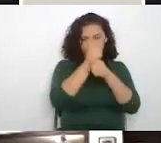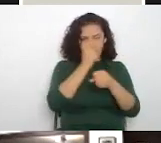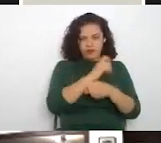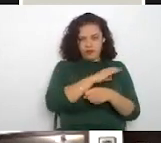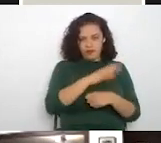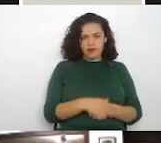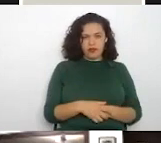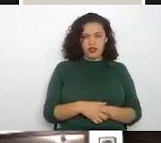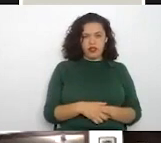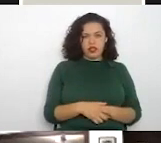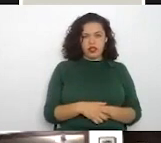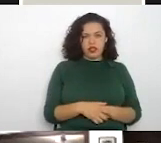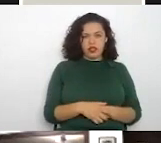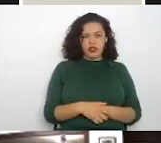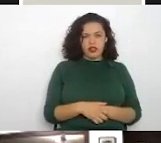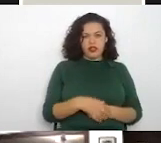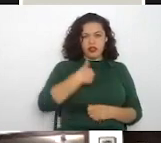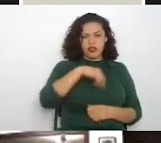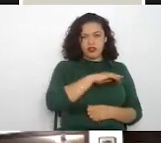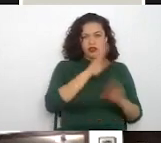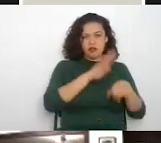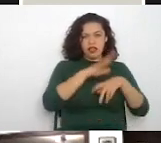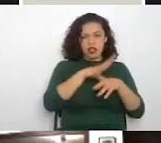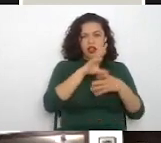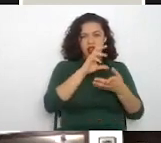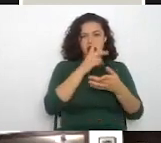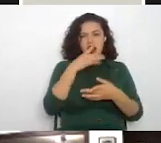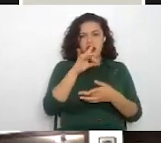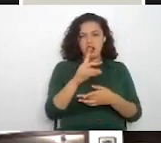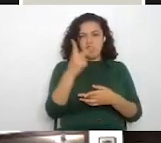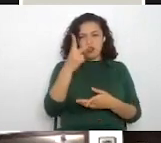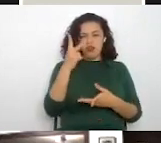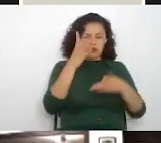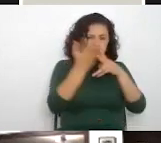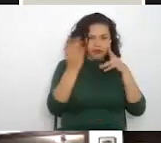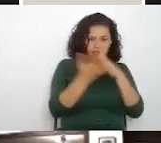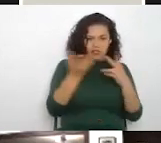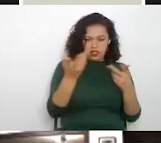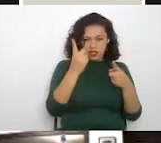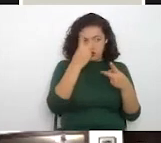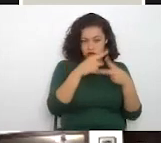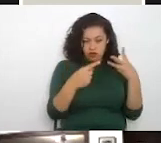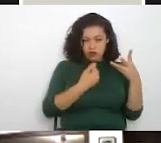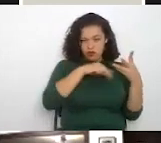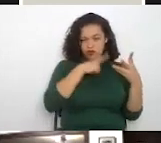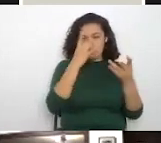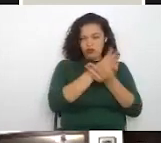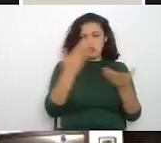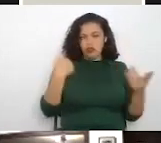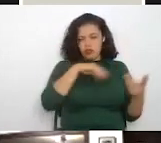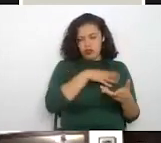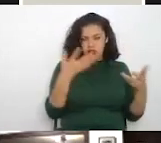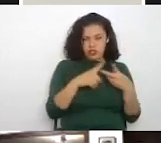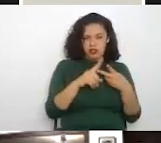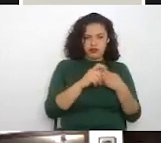vean que simplificamos nada más y de 2 pasos que teníamos, hacemos uno solo. Esto nos